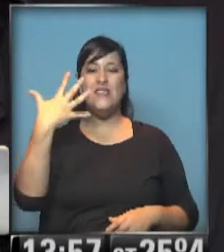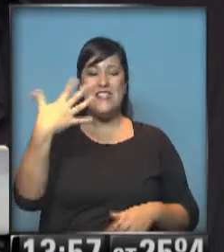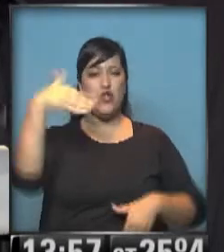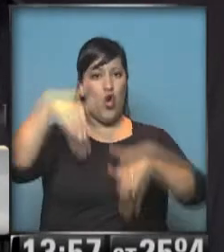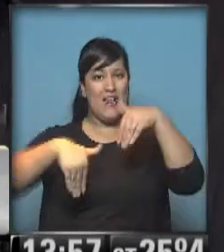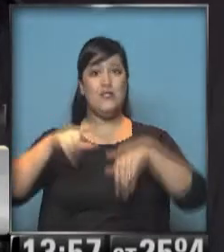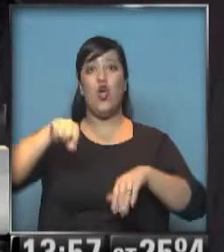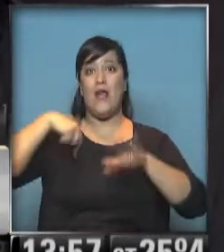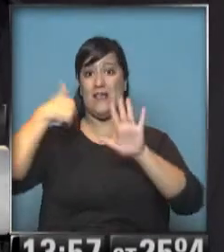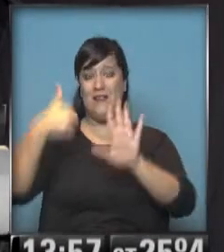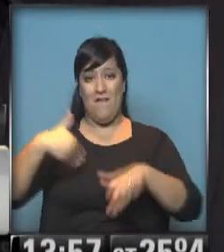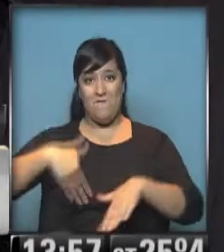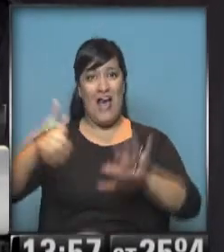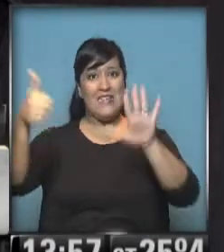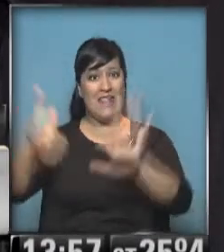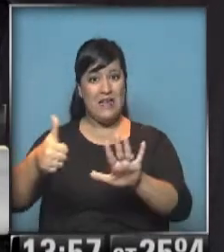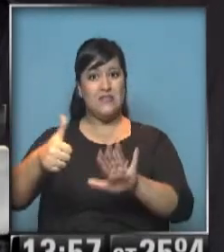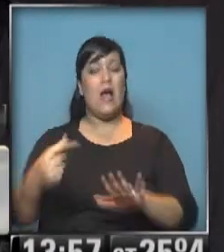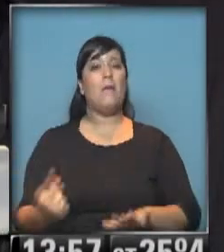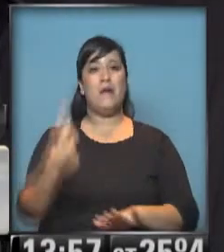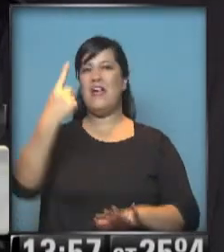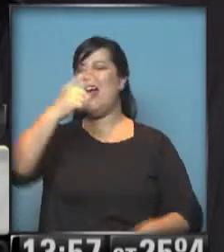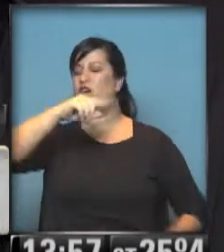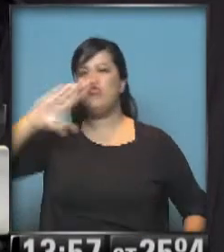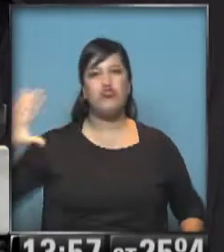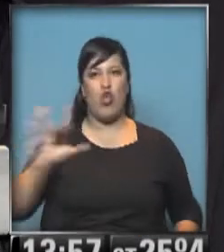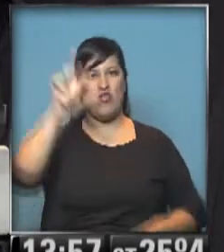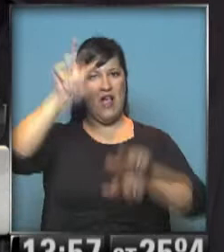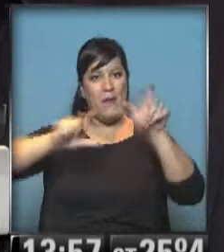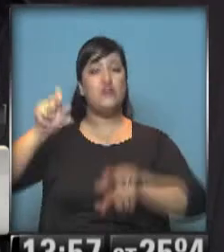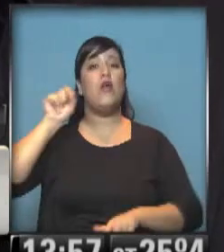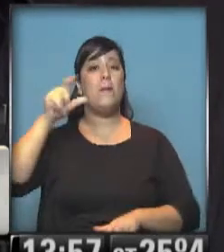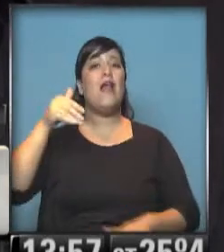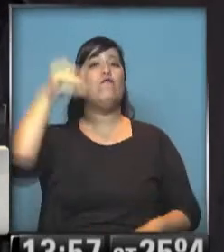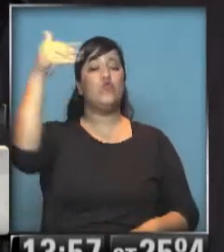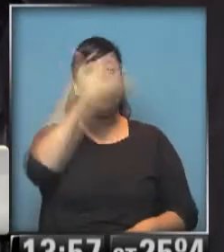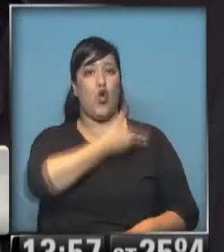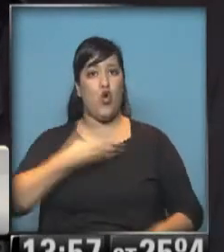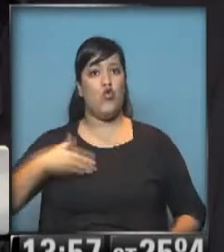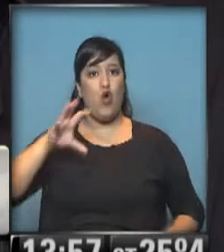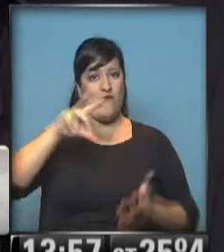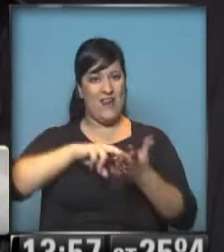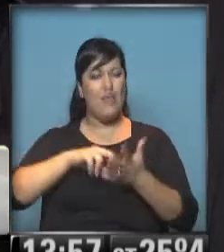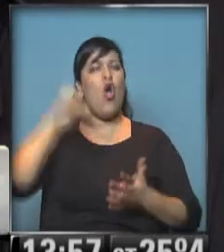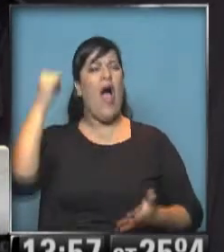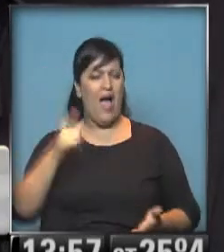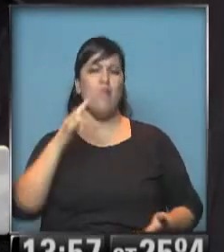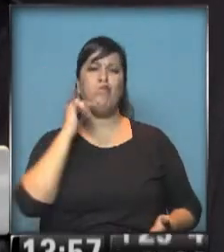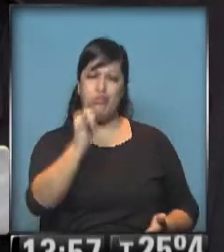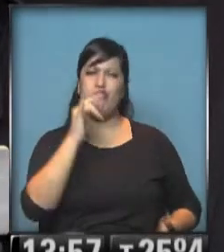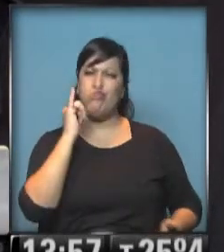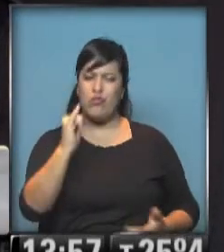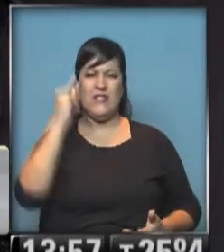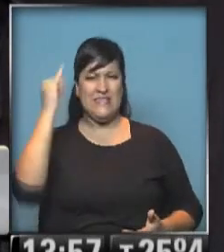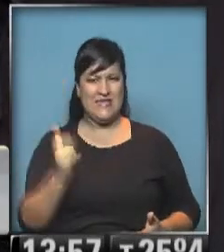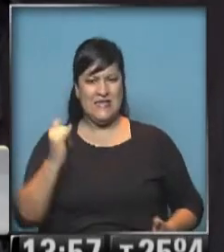y esta es la 6ta, que es la primera en la que vota todo el padrón y para gobernador. Hay denuncias que se han dado en